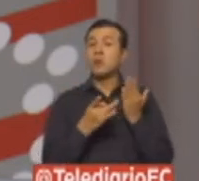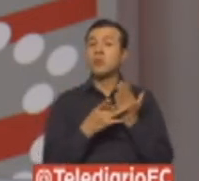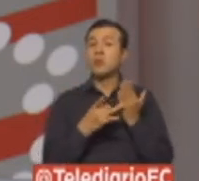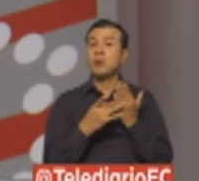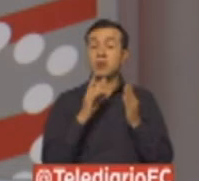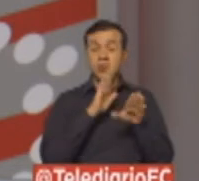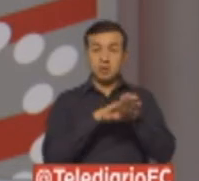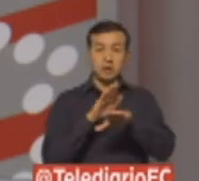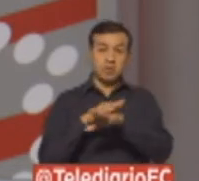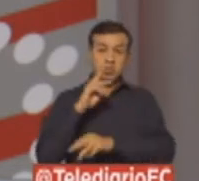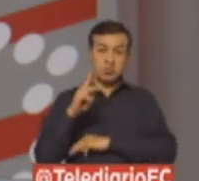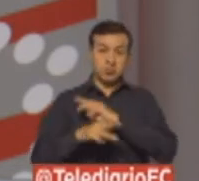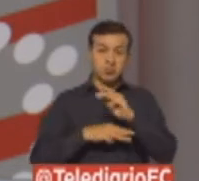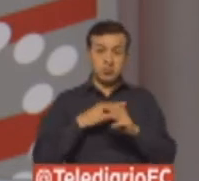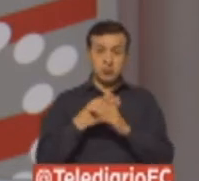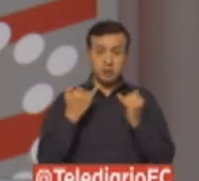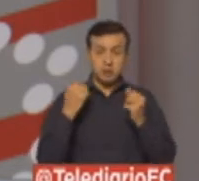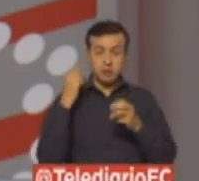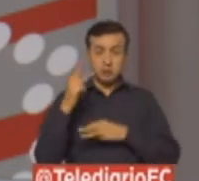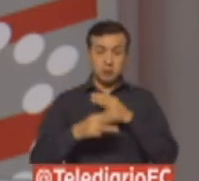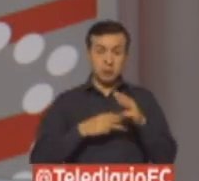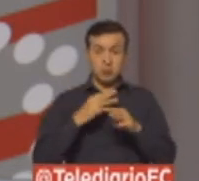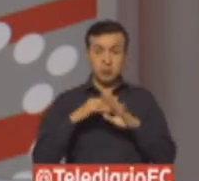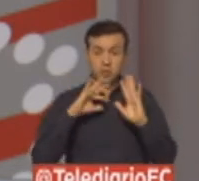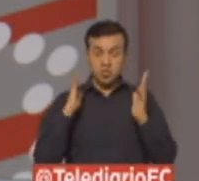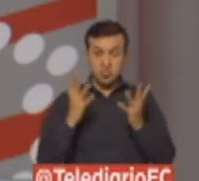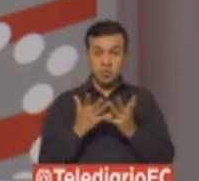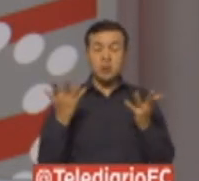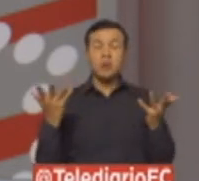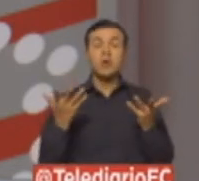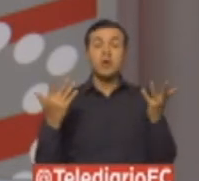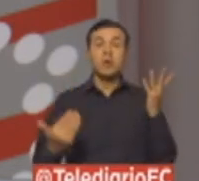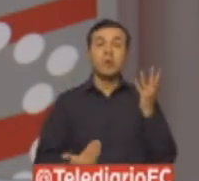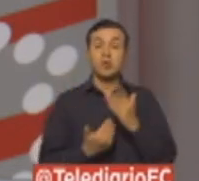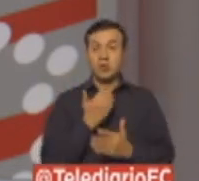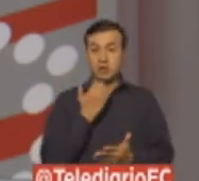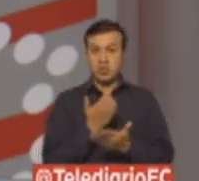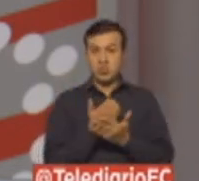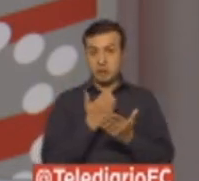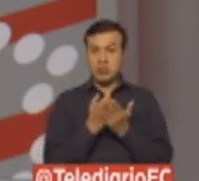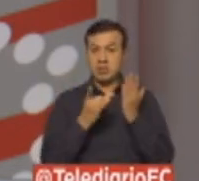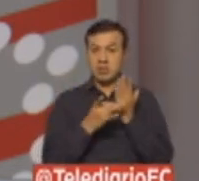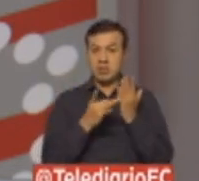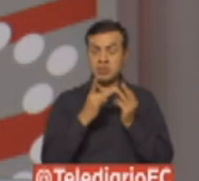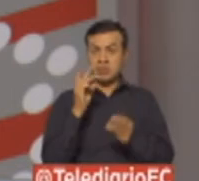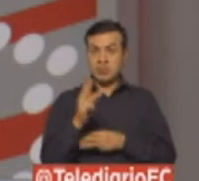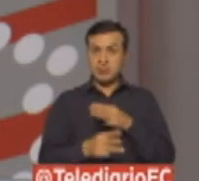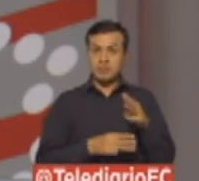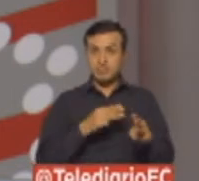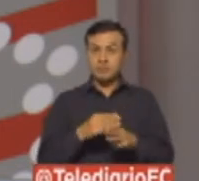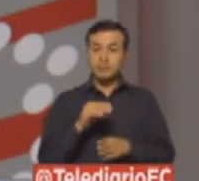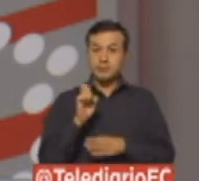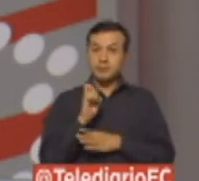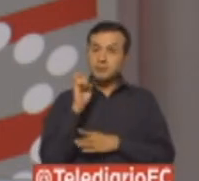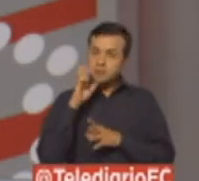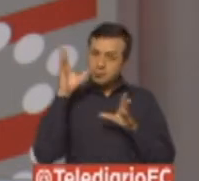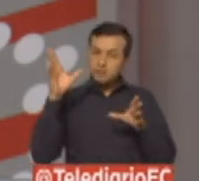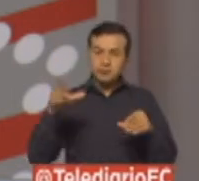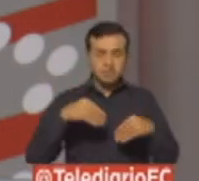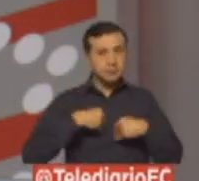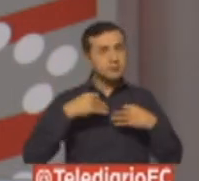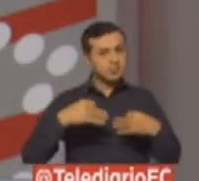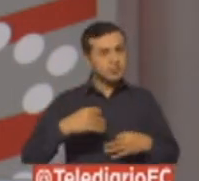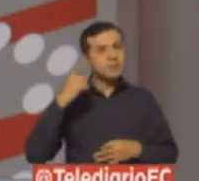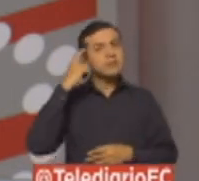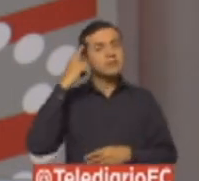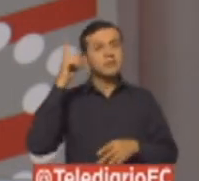llamado global este momento a nivel global se está llamando a la construcción una nueva economía del plástico en el mundo que el ecuador no puede quedarse al margen y yo